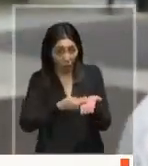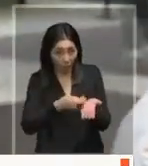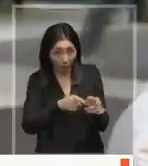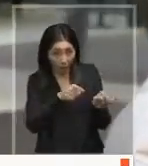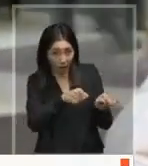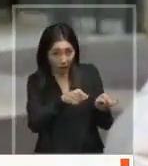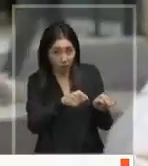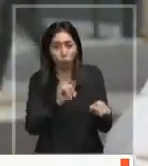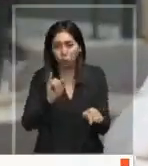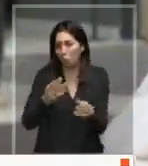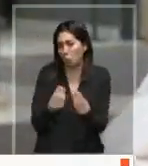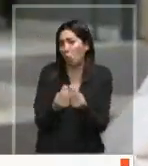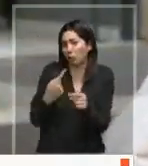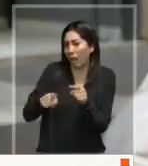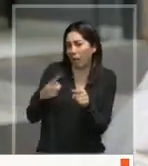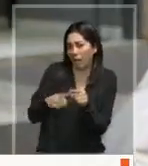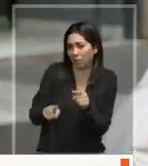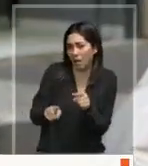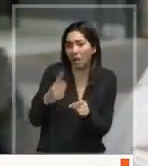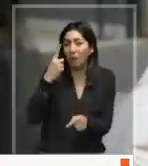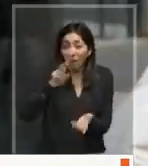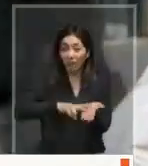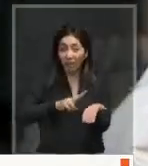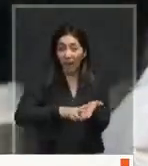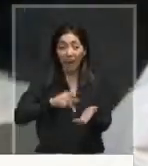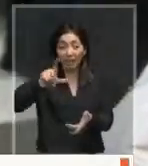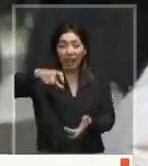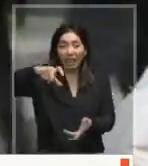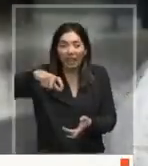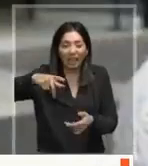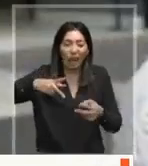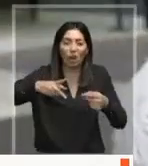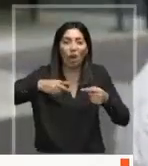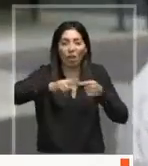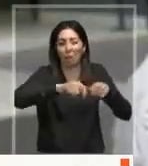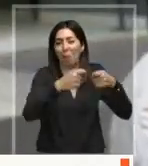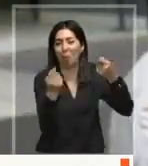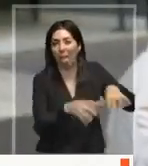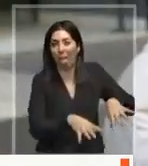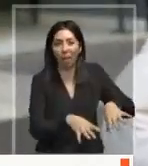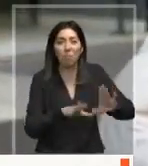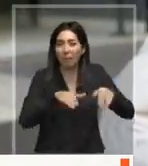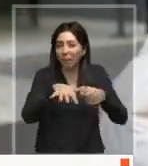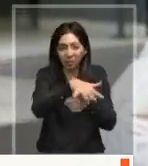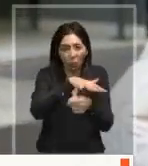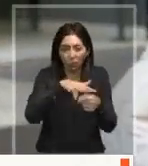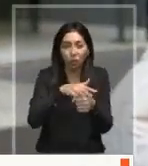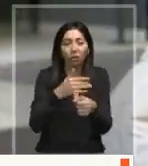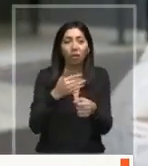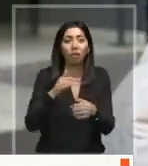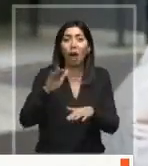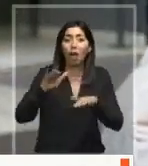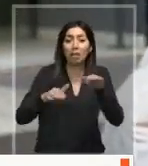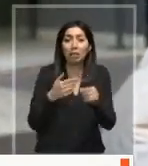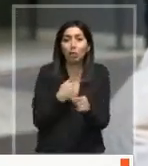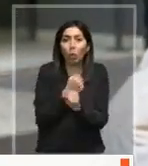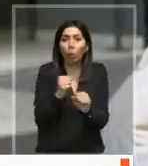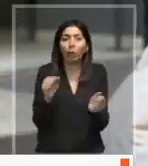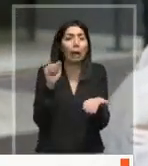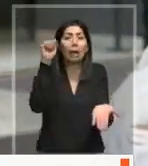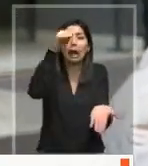gran oportunidad, pero de verdad igual ya eliminé la tarjeta por la misma situación. Entonces uno no tiene acceso a veces a reclamar, porque también